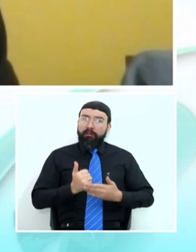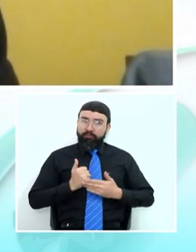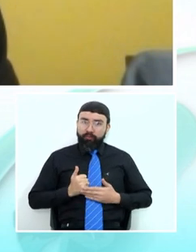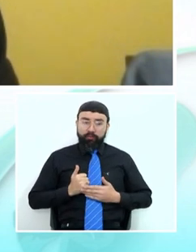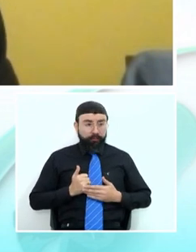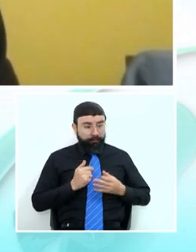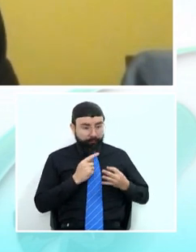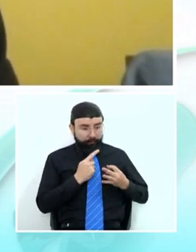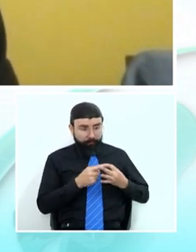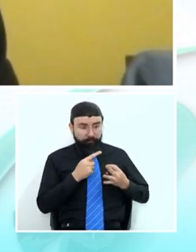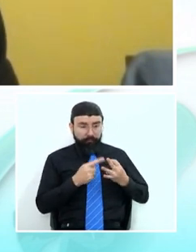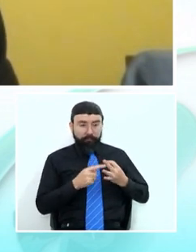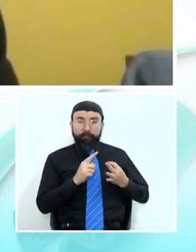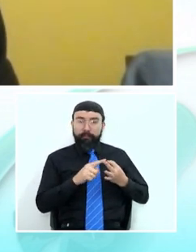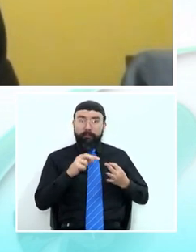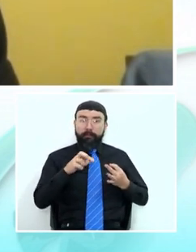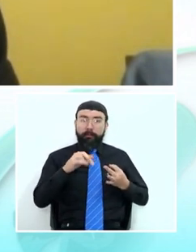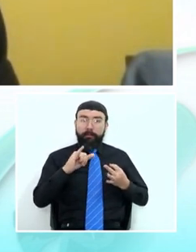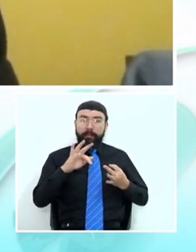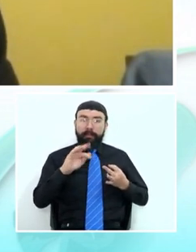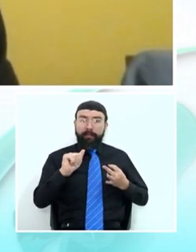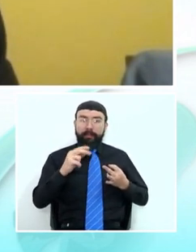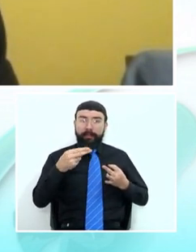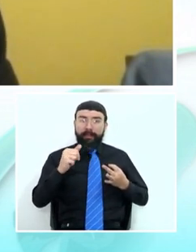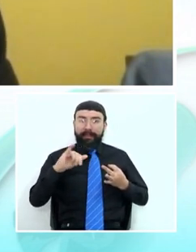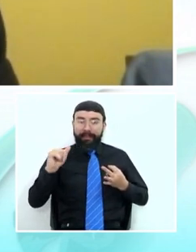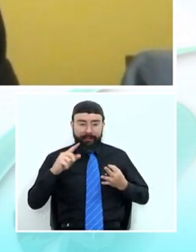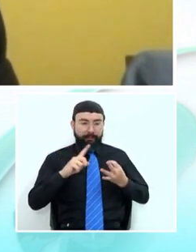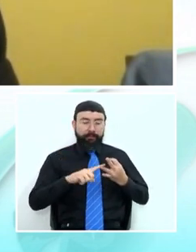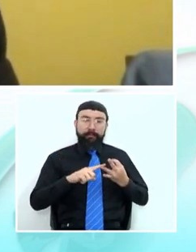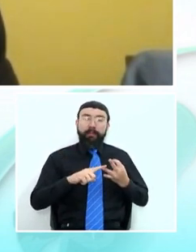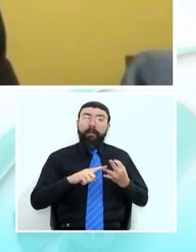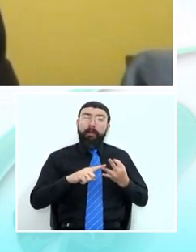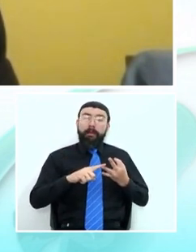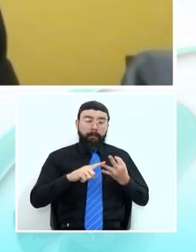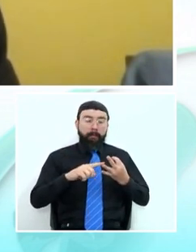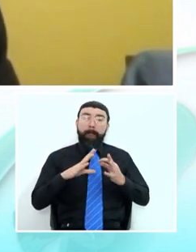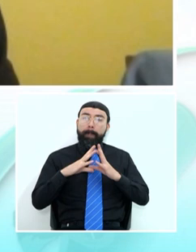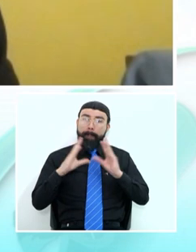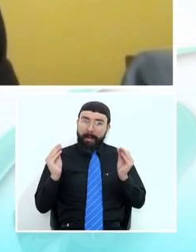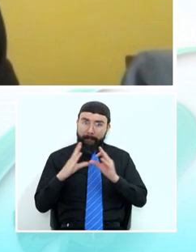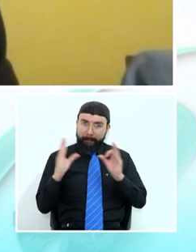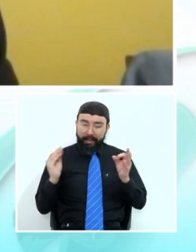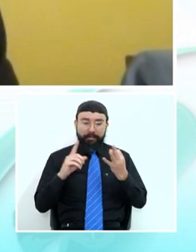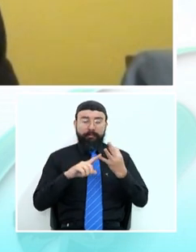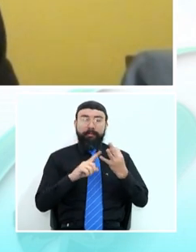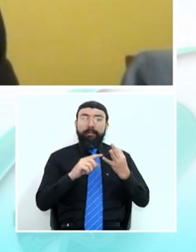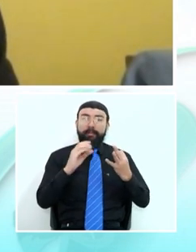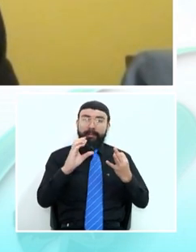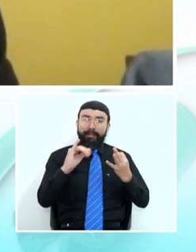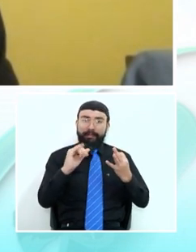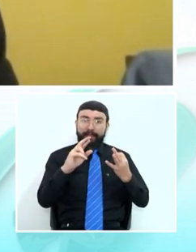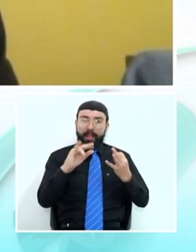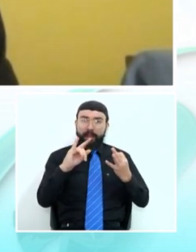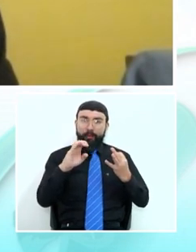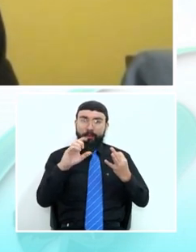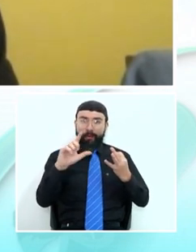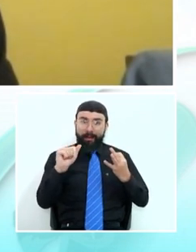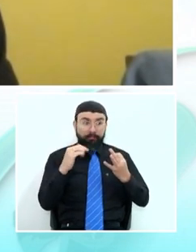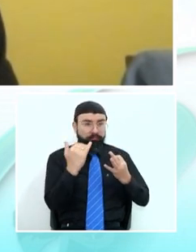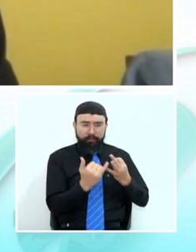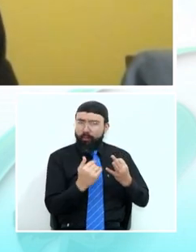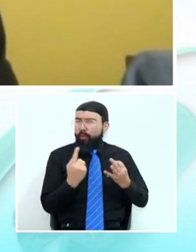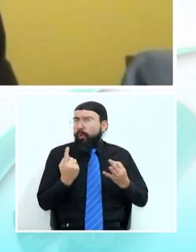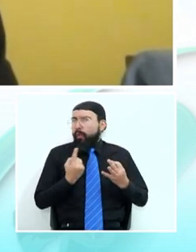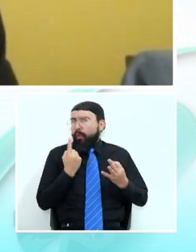frutas, la pitaya, la papaya y la ciruela, quizá terapéuticamente hablando, son las únicas frutas que